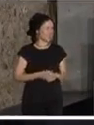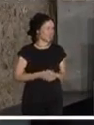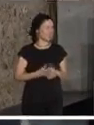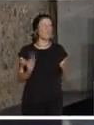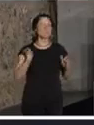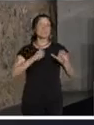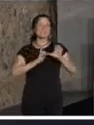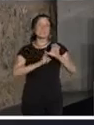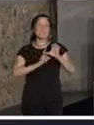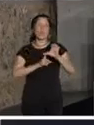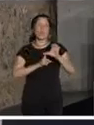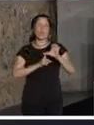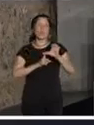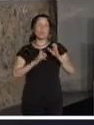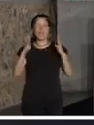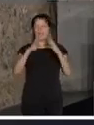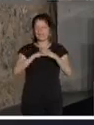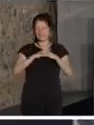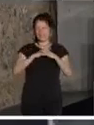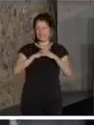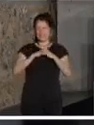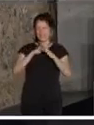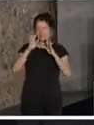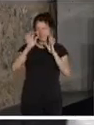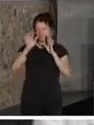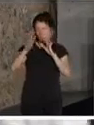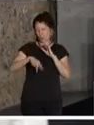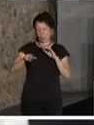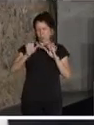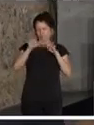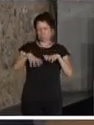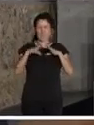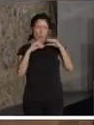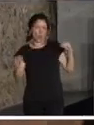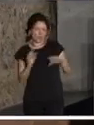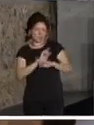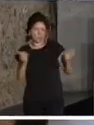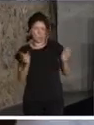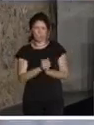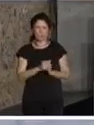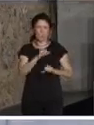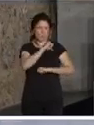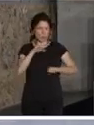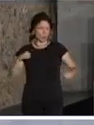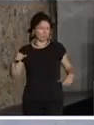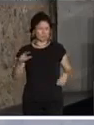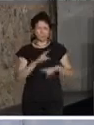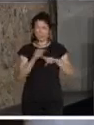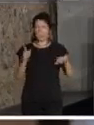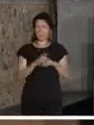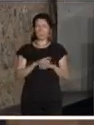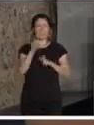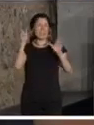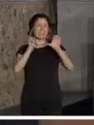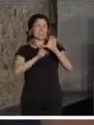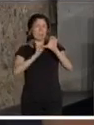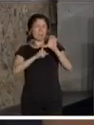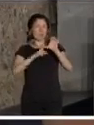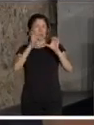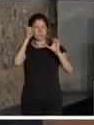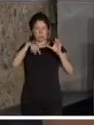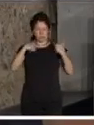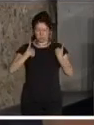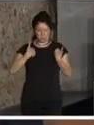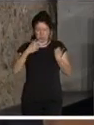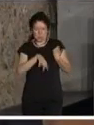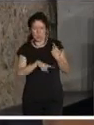extremadura no es Castilla no es León no es Andalucía no es Portugal los extremeños saben lo que no